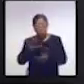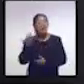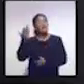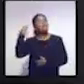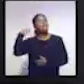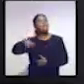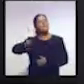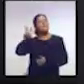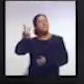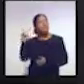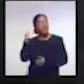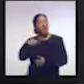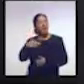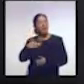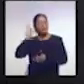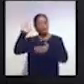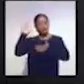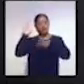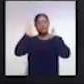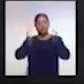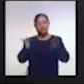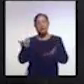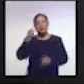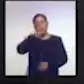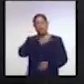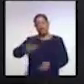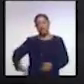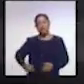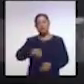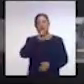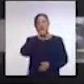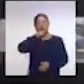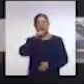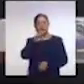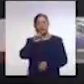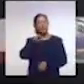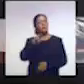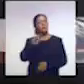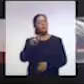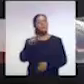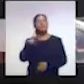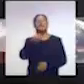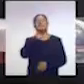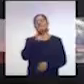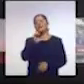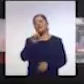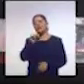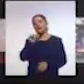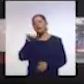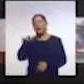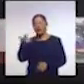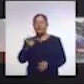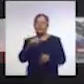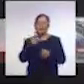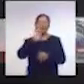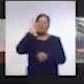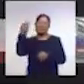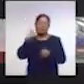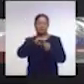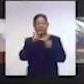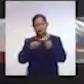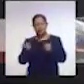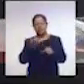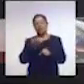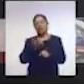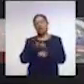protesta como presidenta ejecutiva de la FENAM. ¿Qué es la FENAM? La FENAM es la Federación Nacional de Municipios de México, que aglutina más o menos